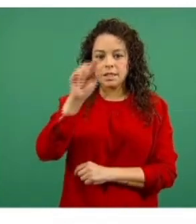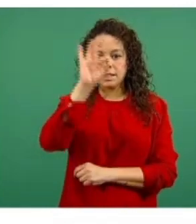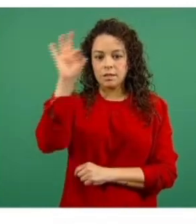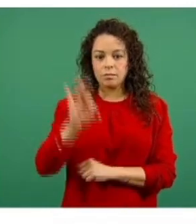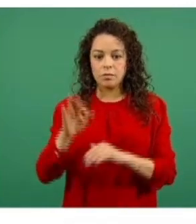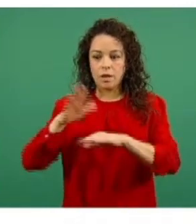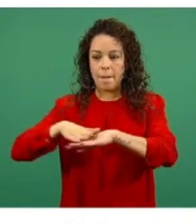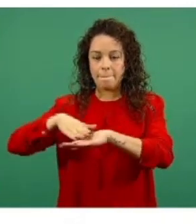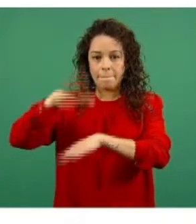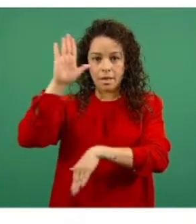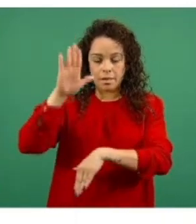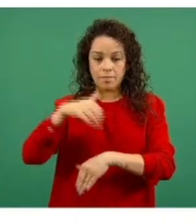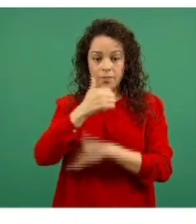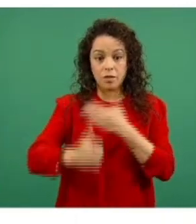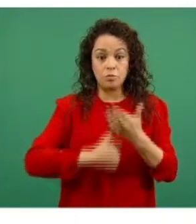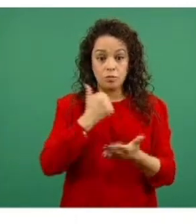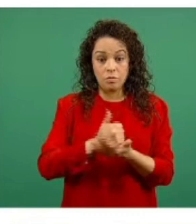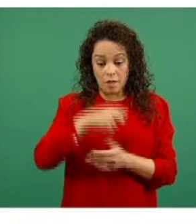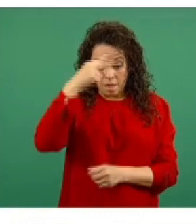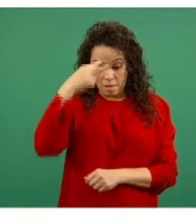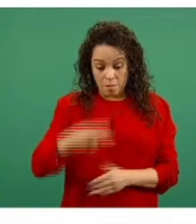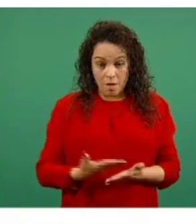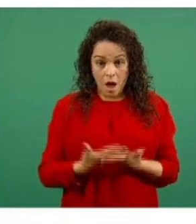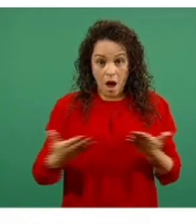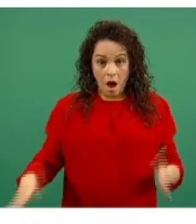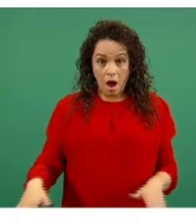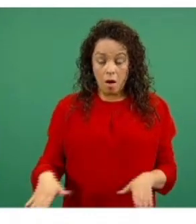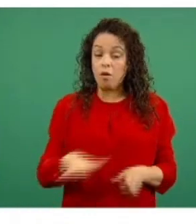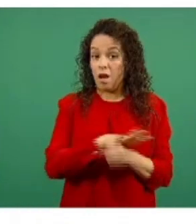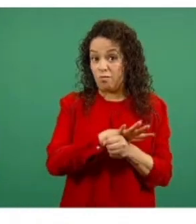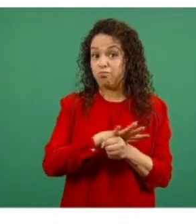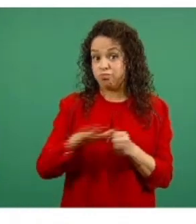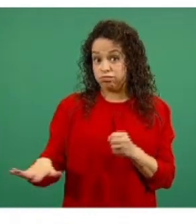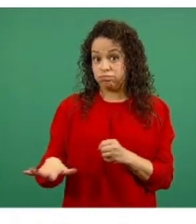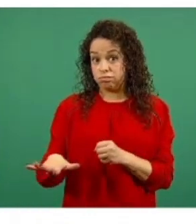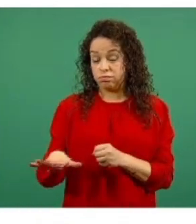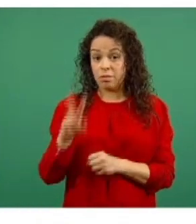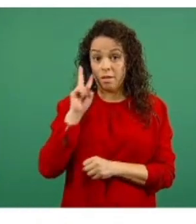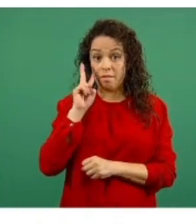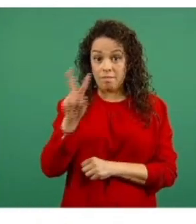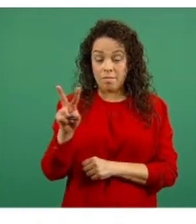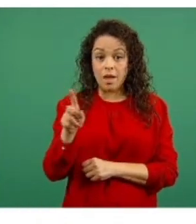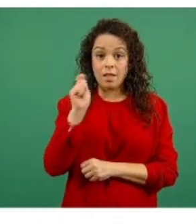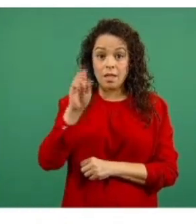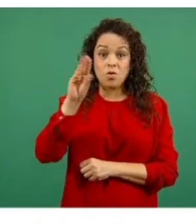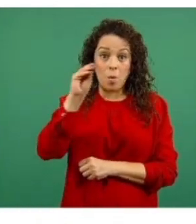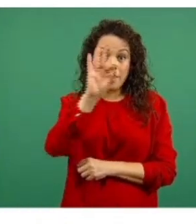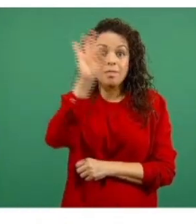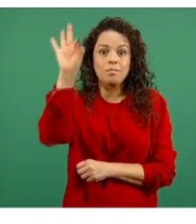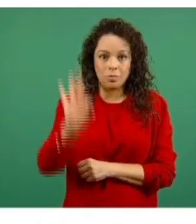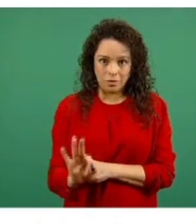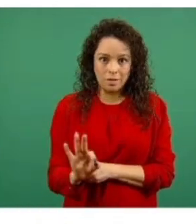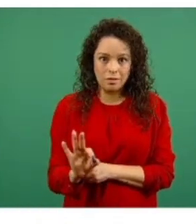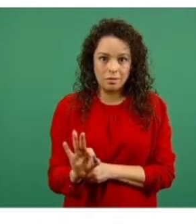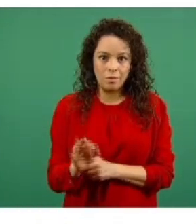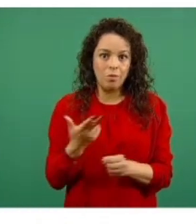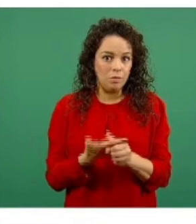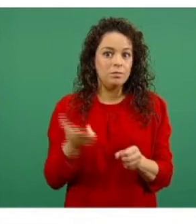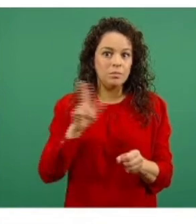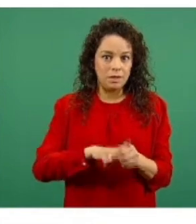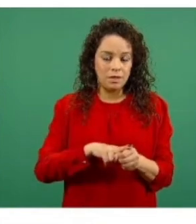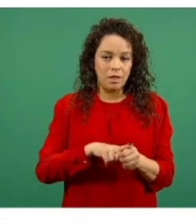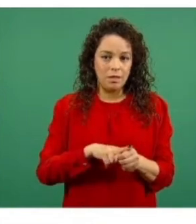70%. Ciudad de México el día de hoy con una saturación importante, una ocupación importante de 90%.